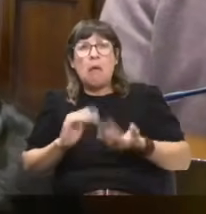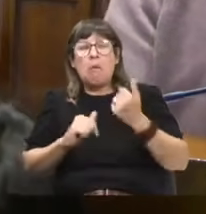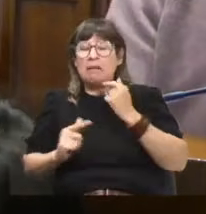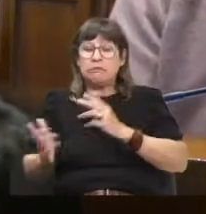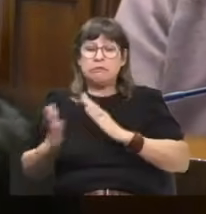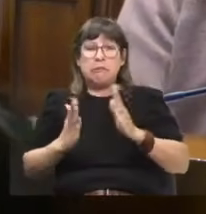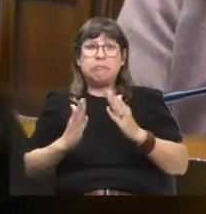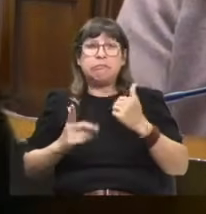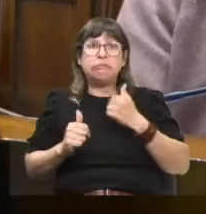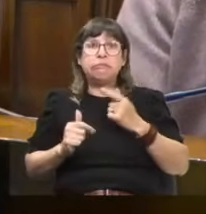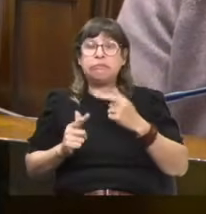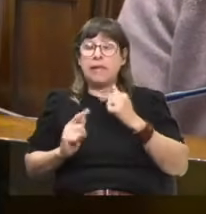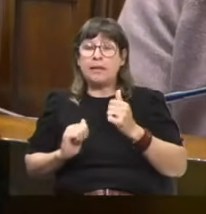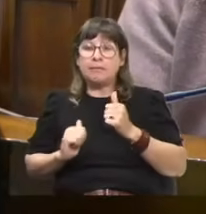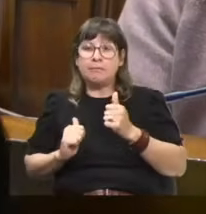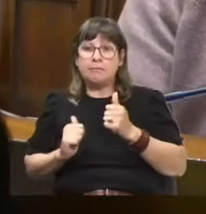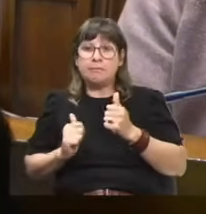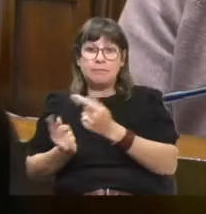impacto asistencial.